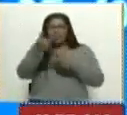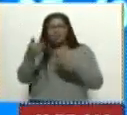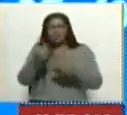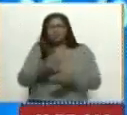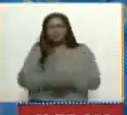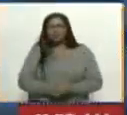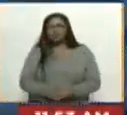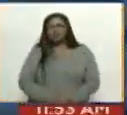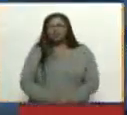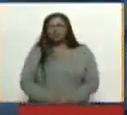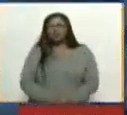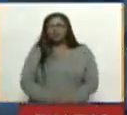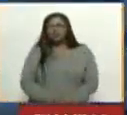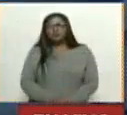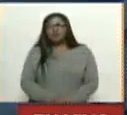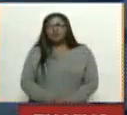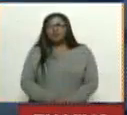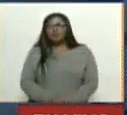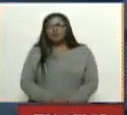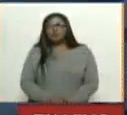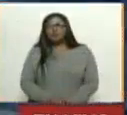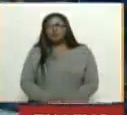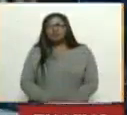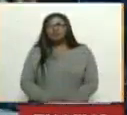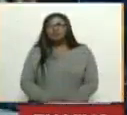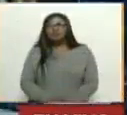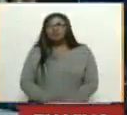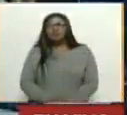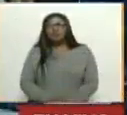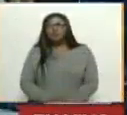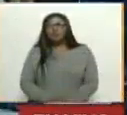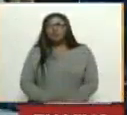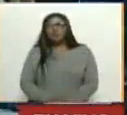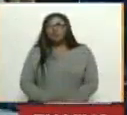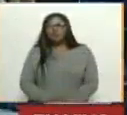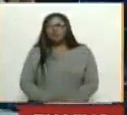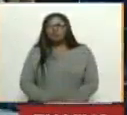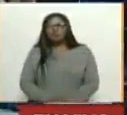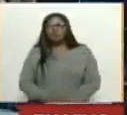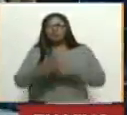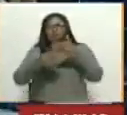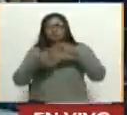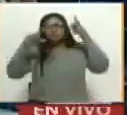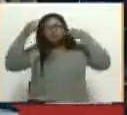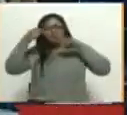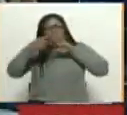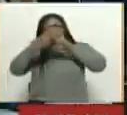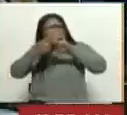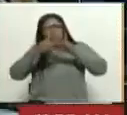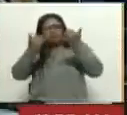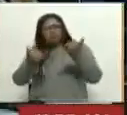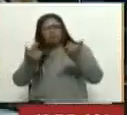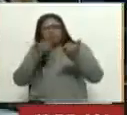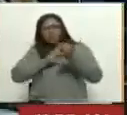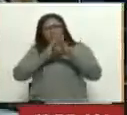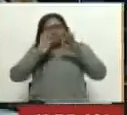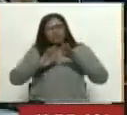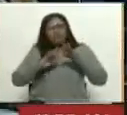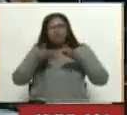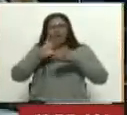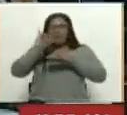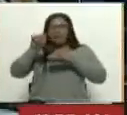gracias de los ideales del comandante Hugo Chávez ha destacado también Héctor Rodríguez